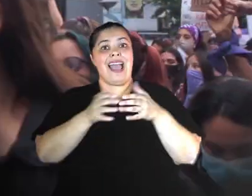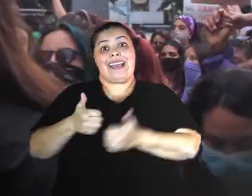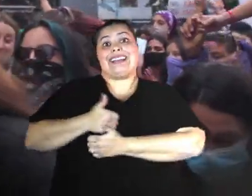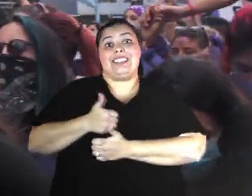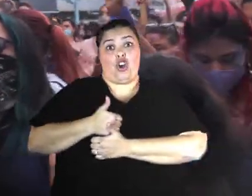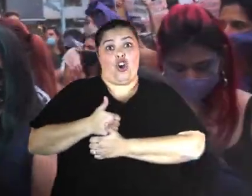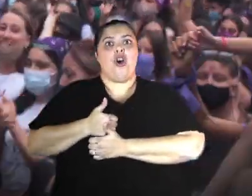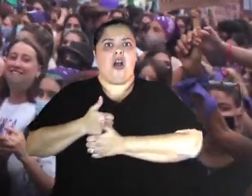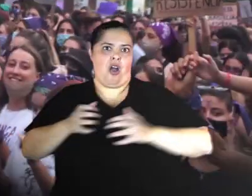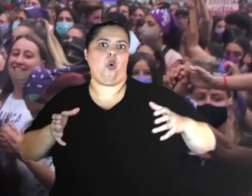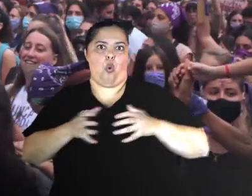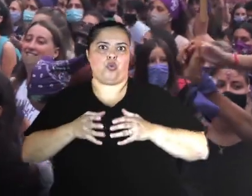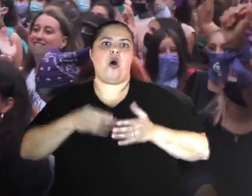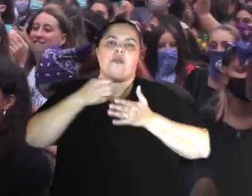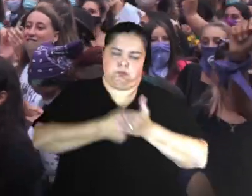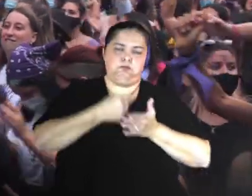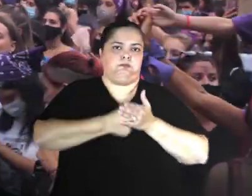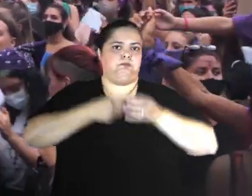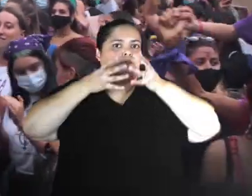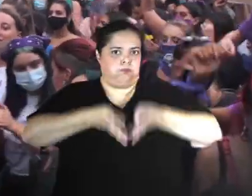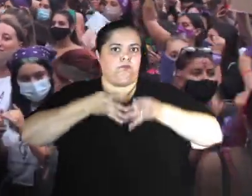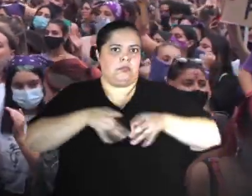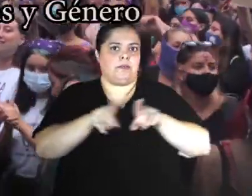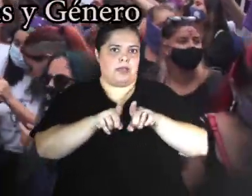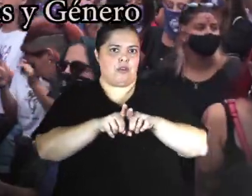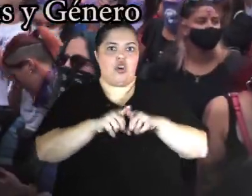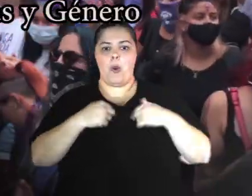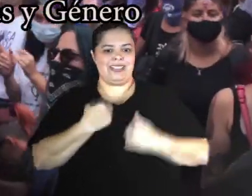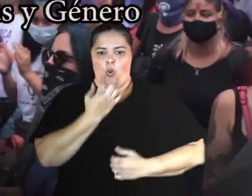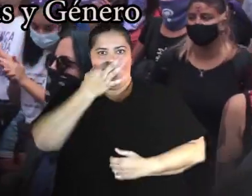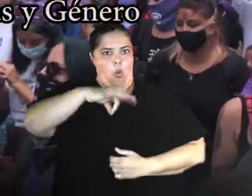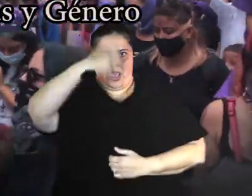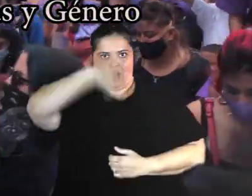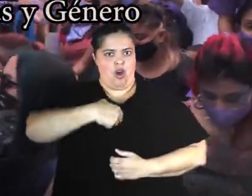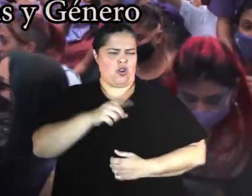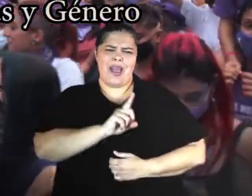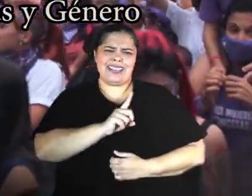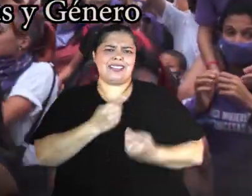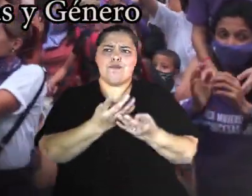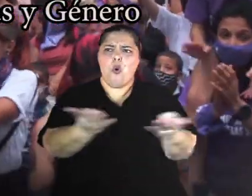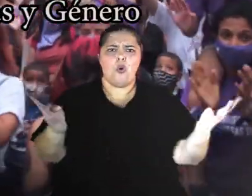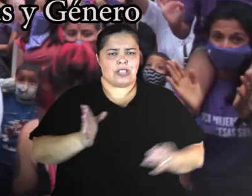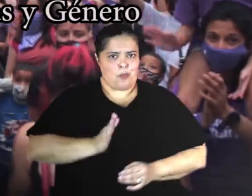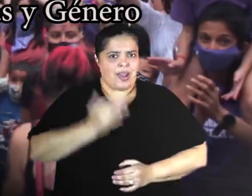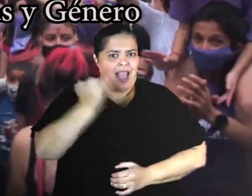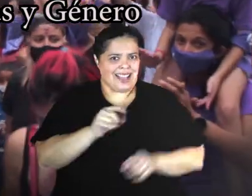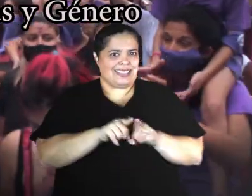no estamos solos, porque tampoco nos pasa solo a nosotras, pasan con un montón. Entonces es una cuestión colectiva